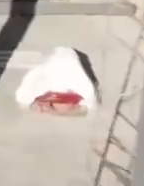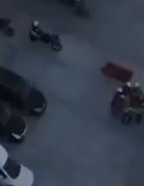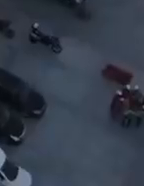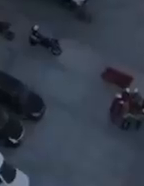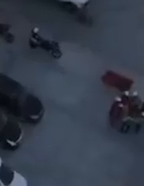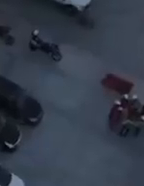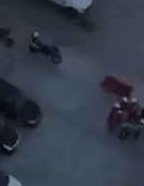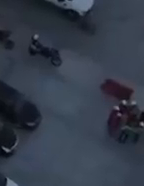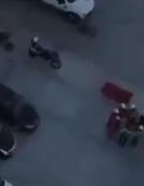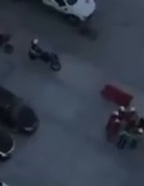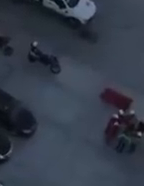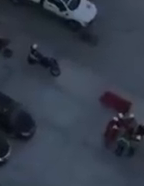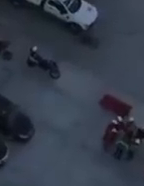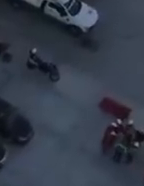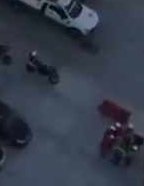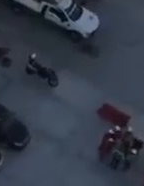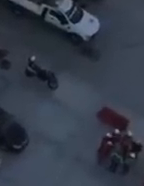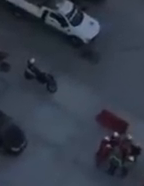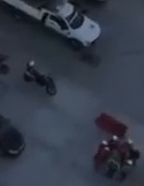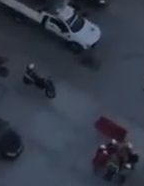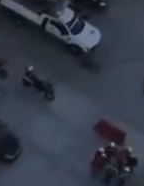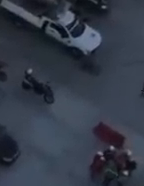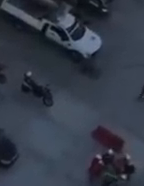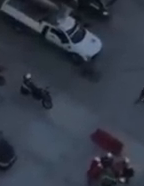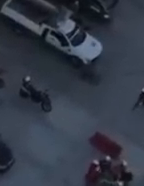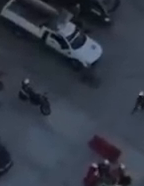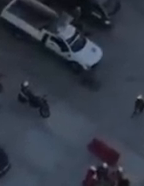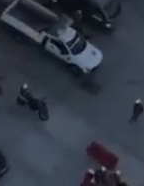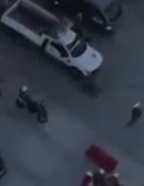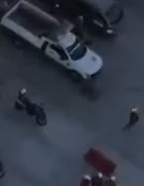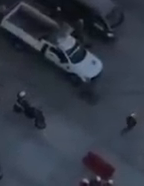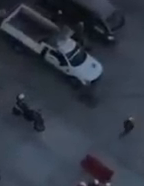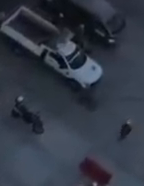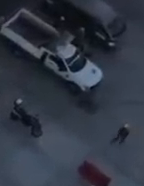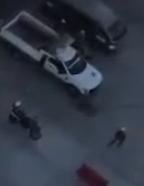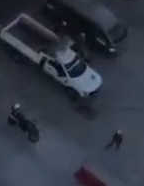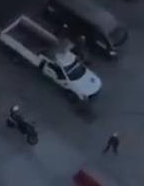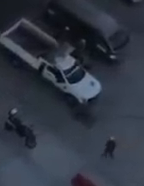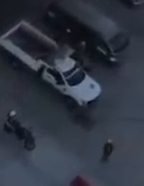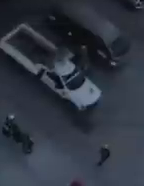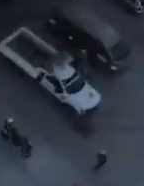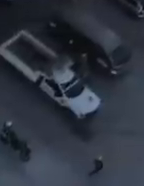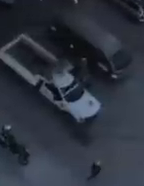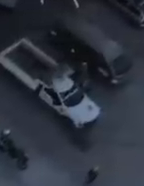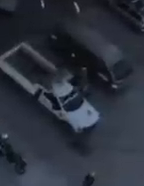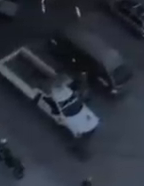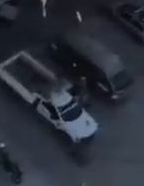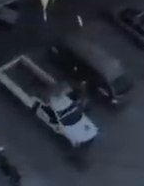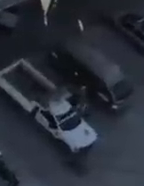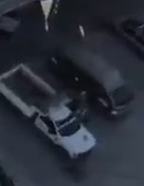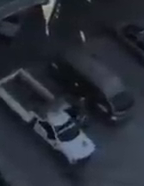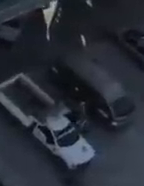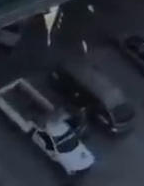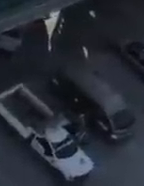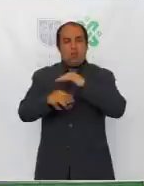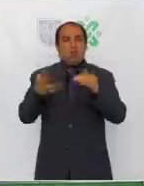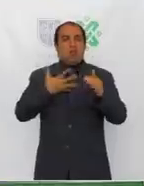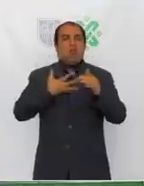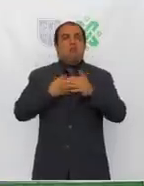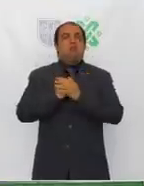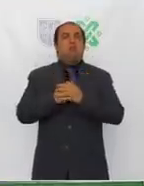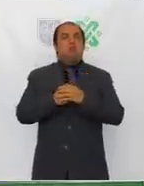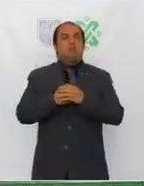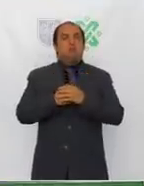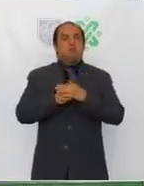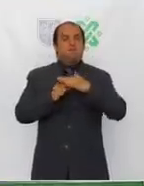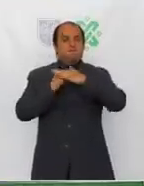pues tenemos pilotes a 20 metros de profundidad, o sea, es una cimentación profunda, es una estructura metálica.